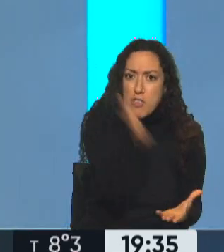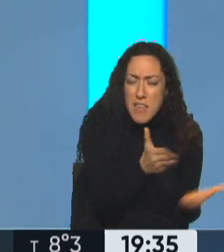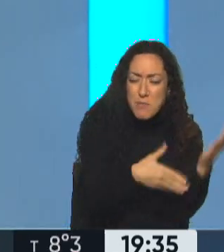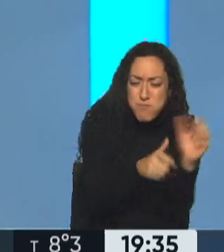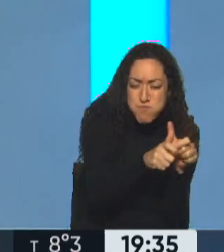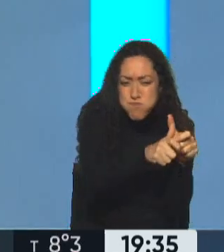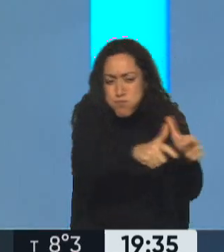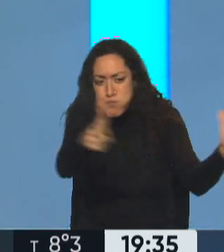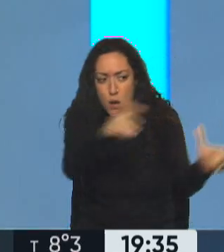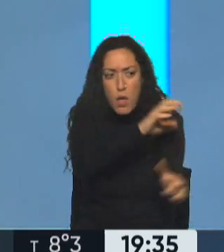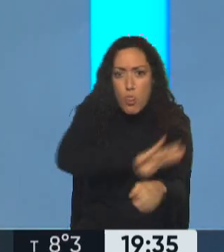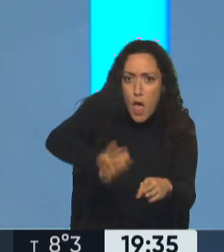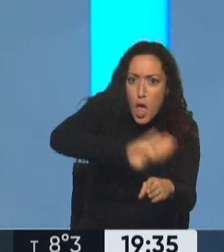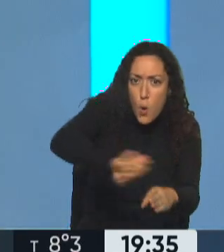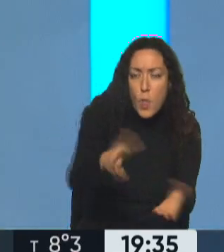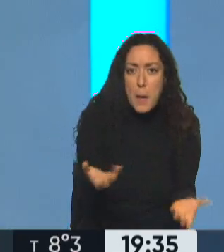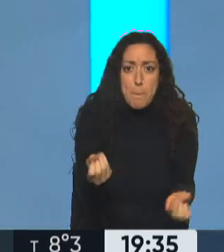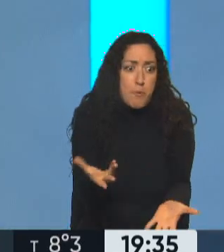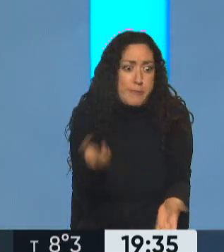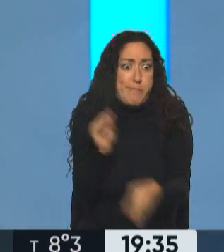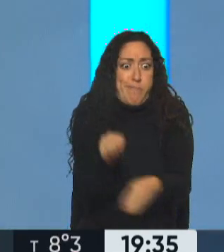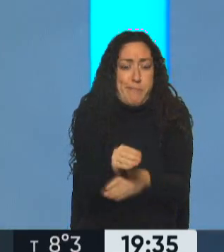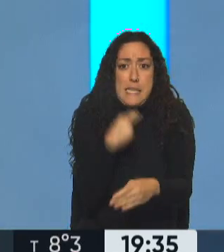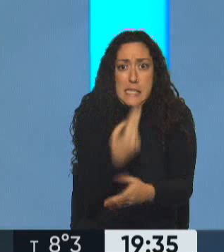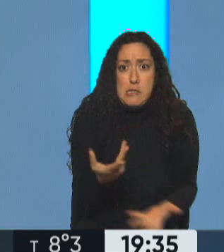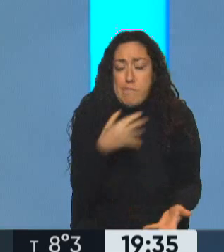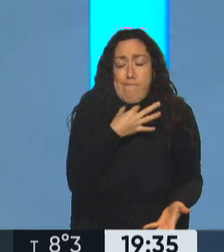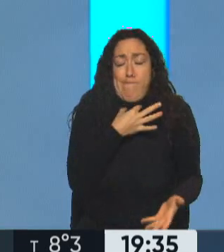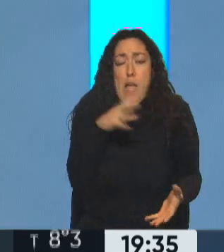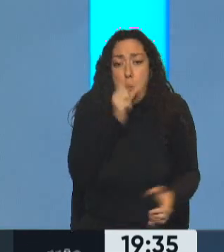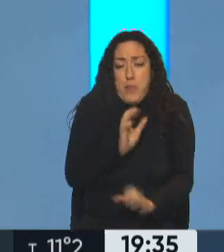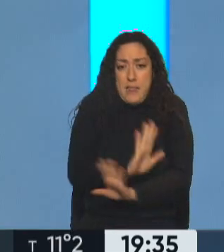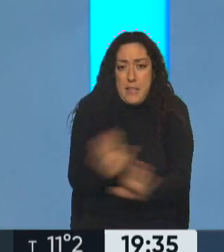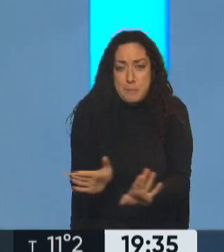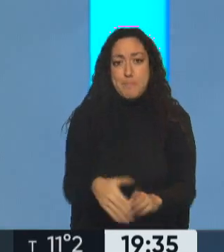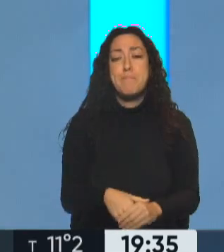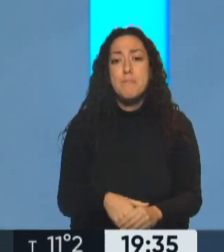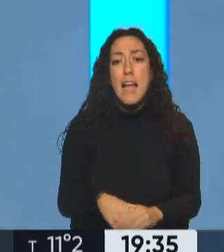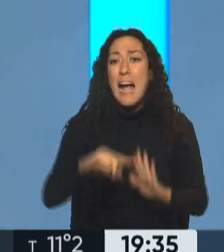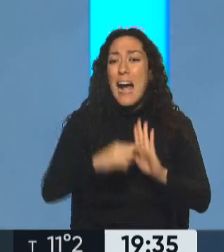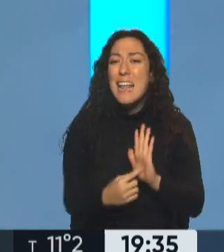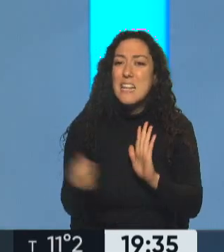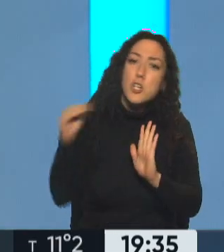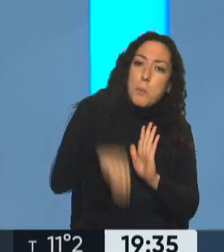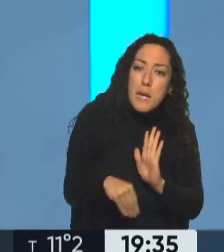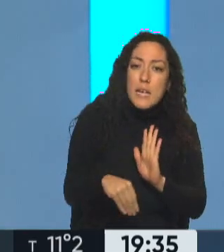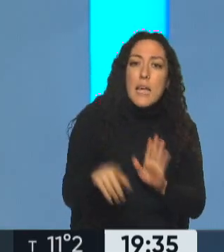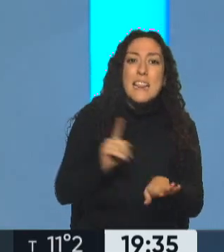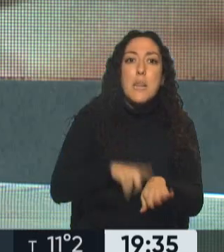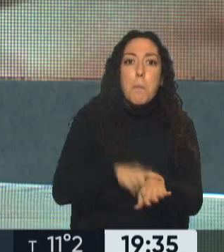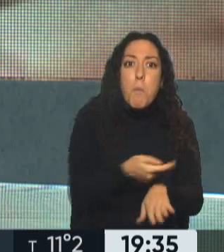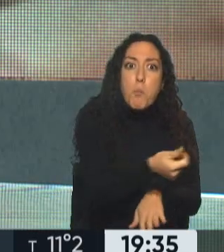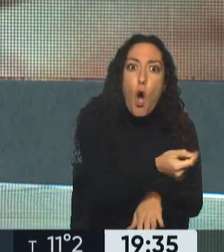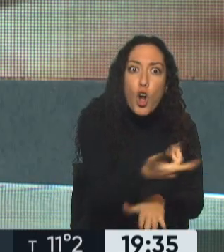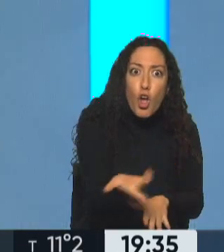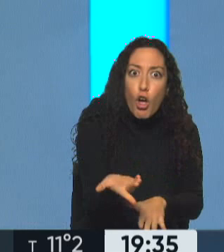requiere endeudarse por el modo de tener que solventar los gastos, pero además otra característica, que es la pobreza de tiempo, porque